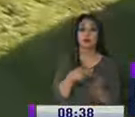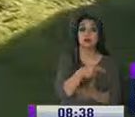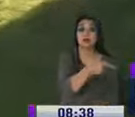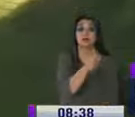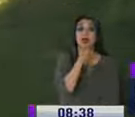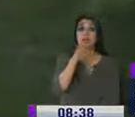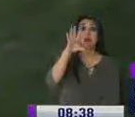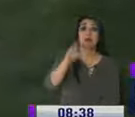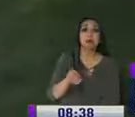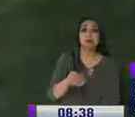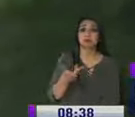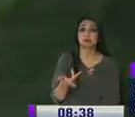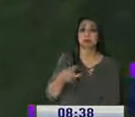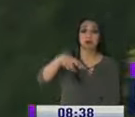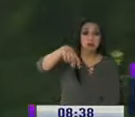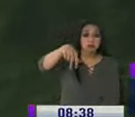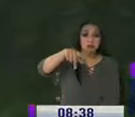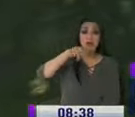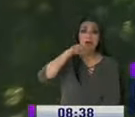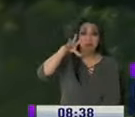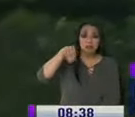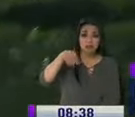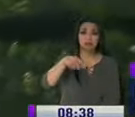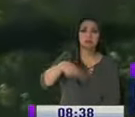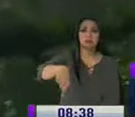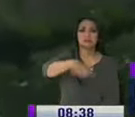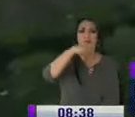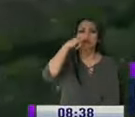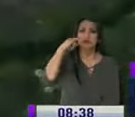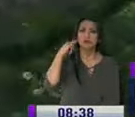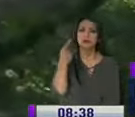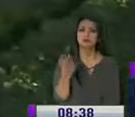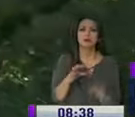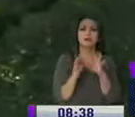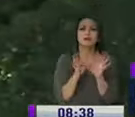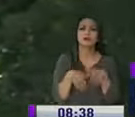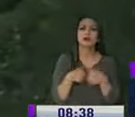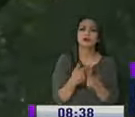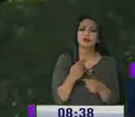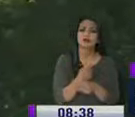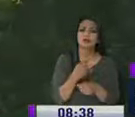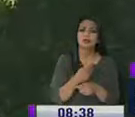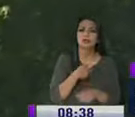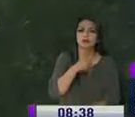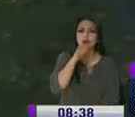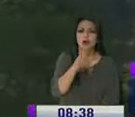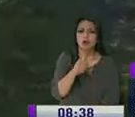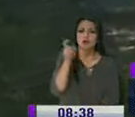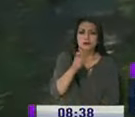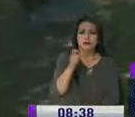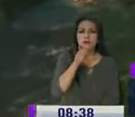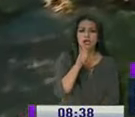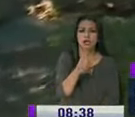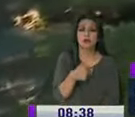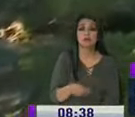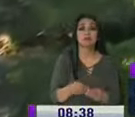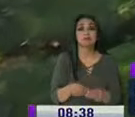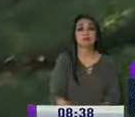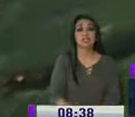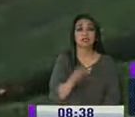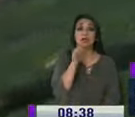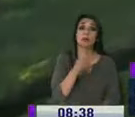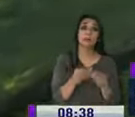en la prevención de violencia a niños, niñas y adolescentes. Informó Patricia Aldaz.